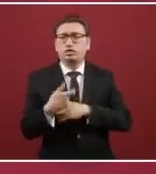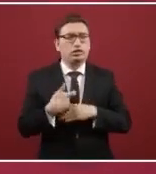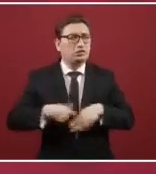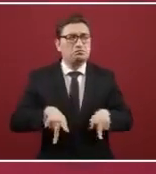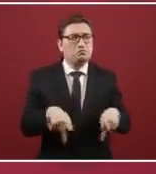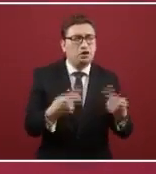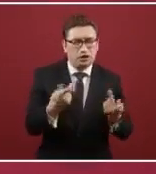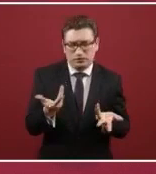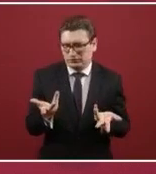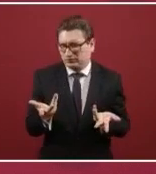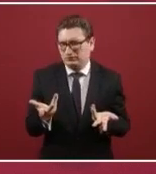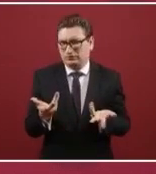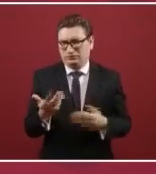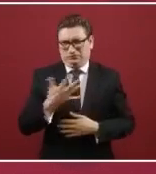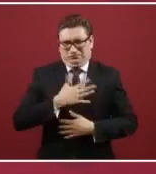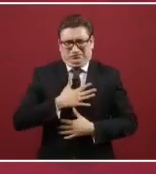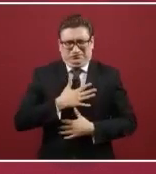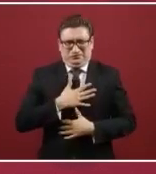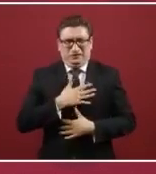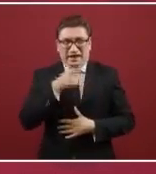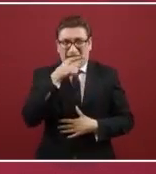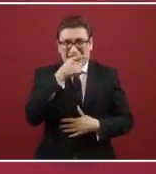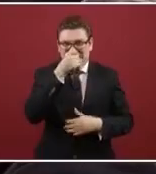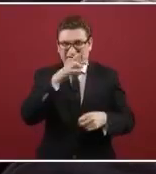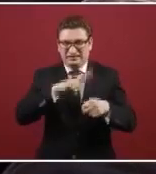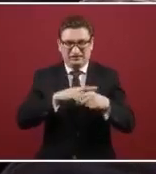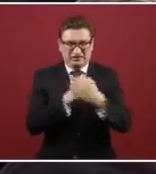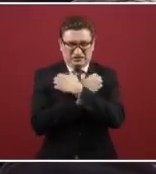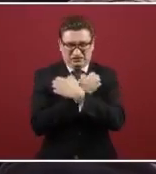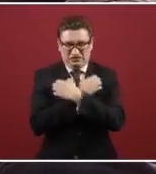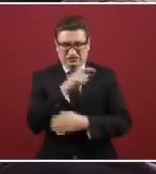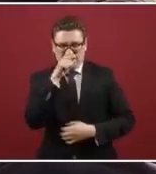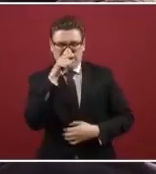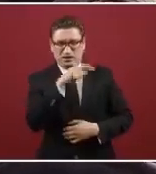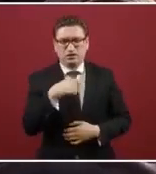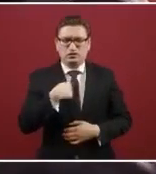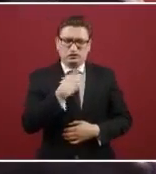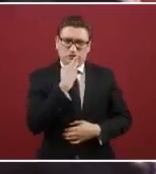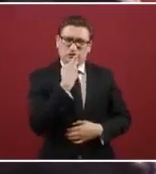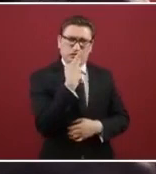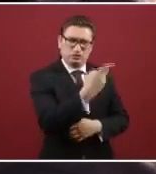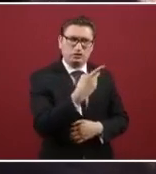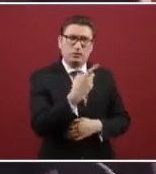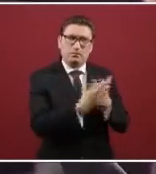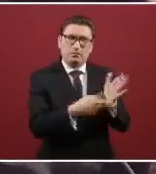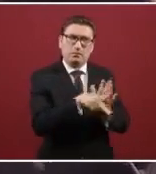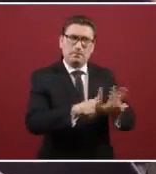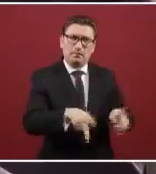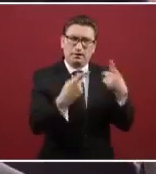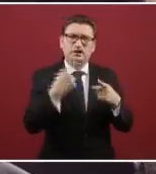me llevó a contestarle al secretario de Educación en ese entonces que el único que vendía